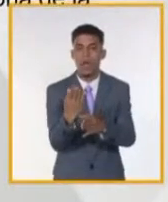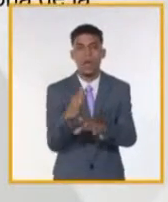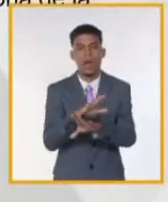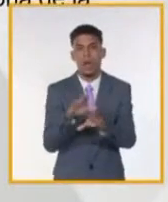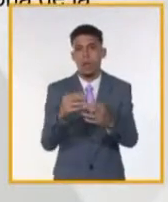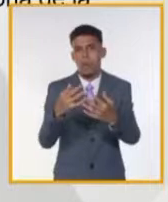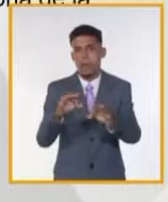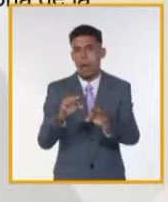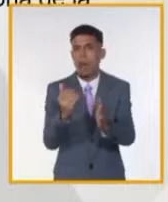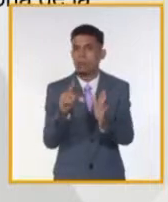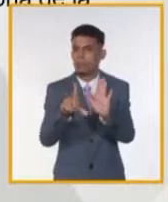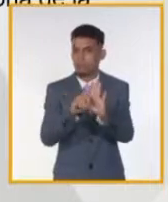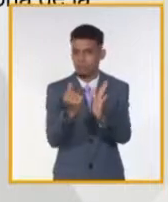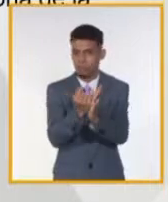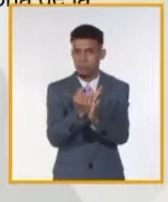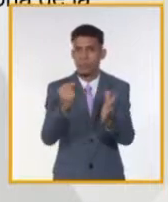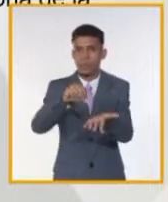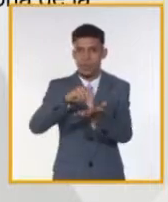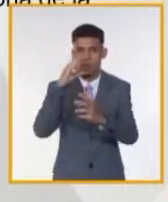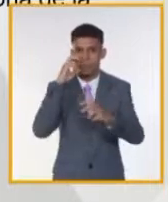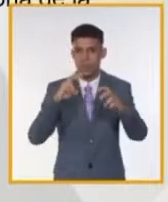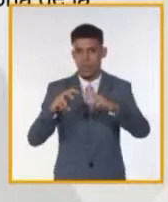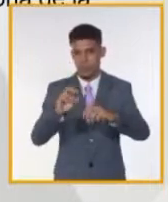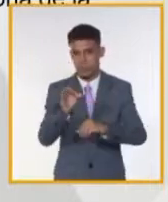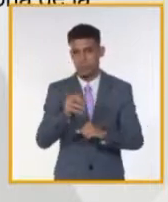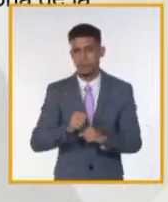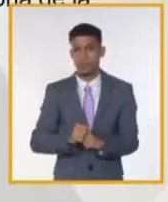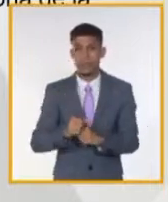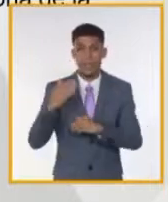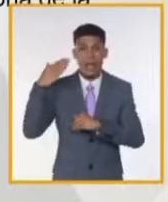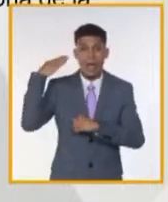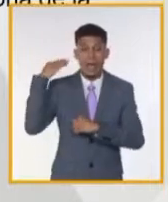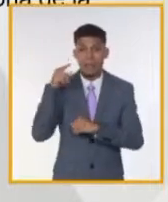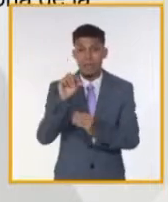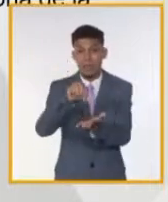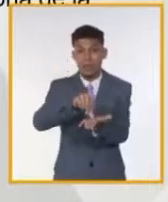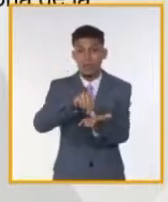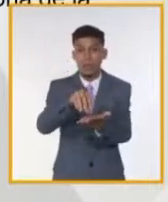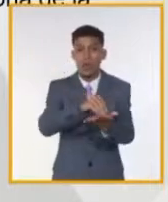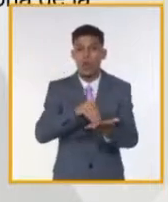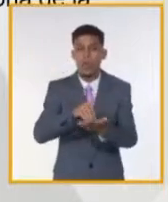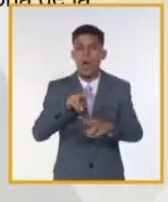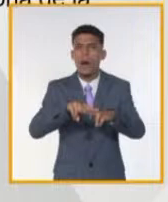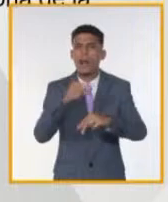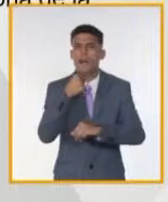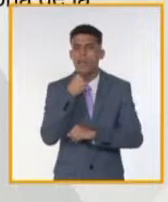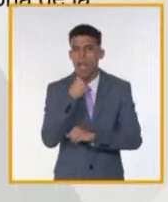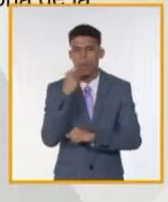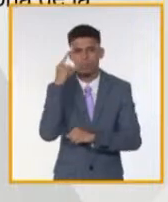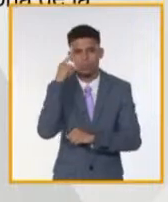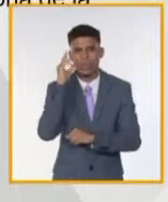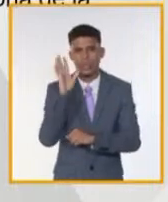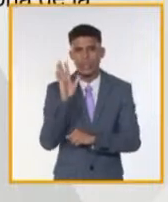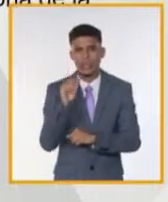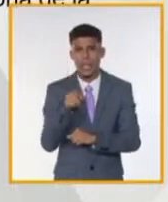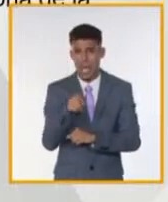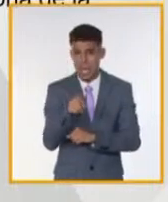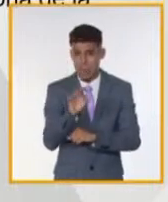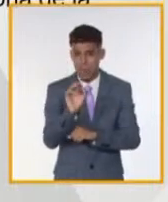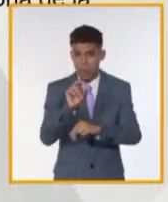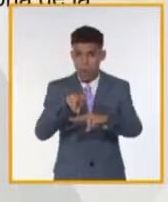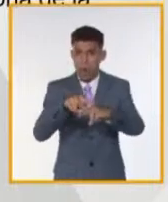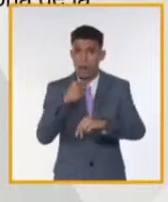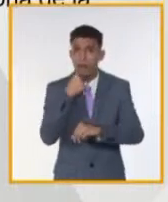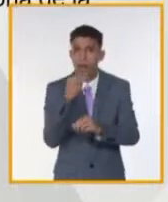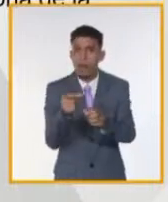centro de investigación que estaba primero ubicado creo que en La Habana Vieja, ahí había un pequeño grupo,